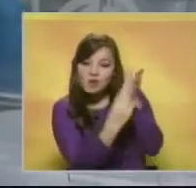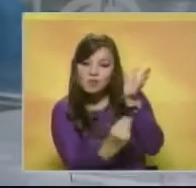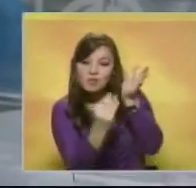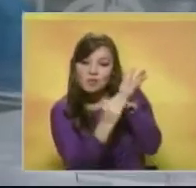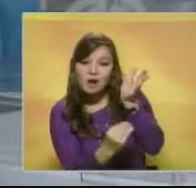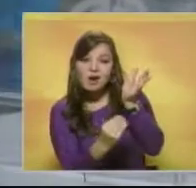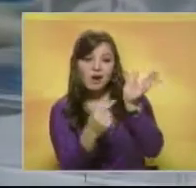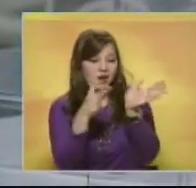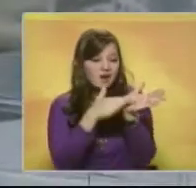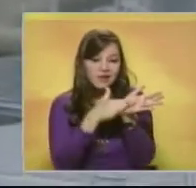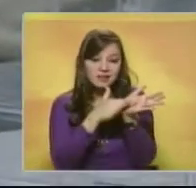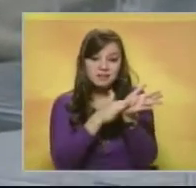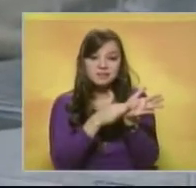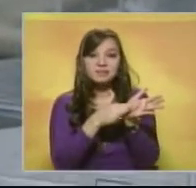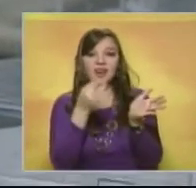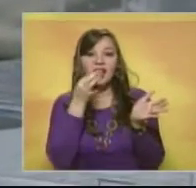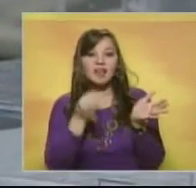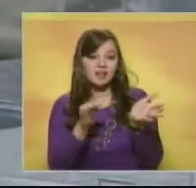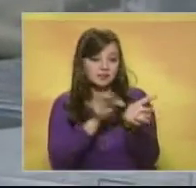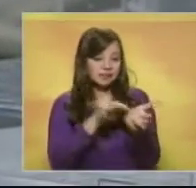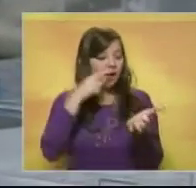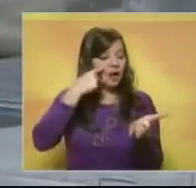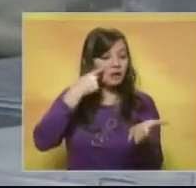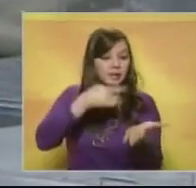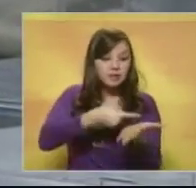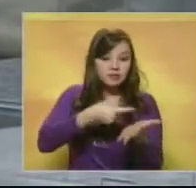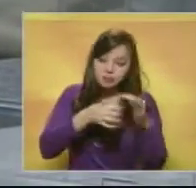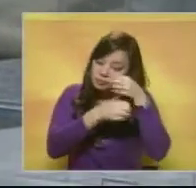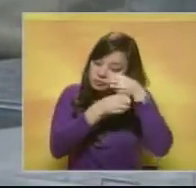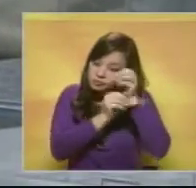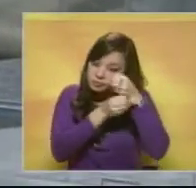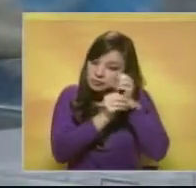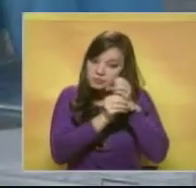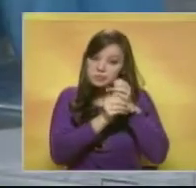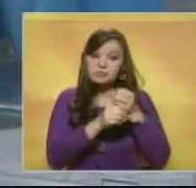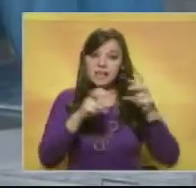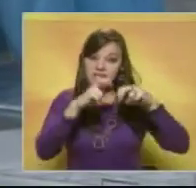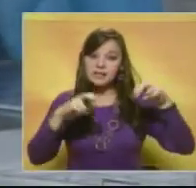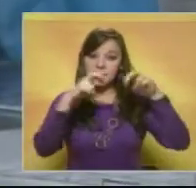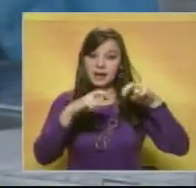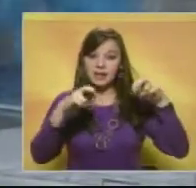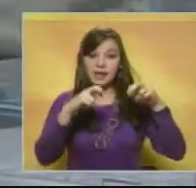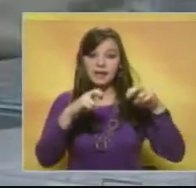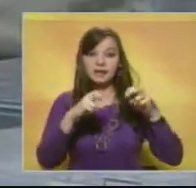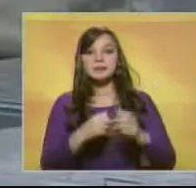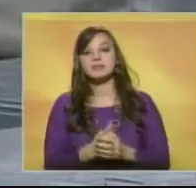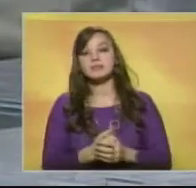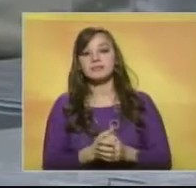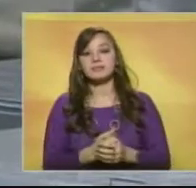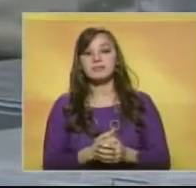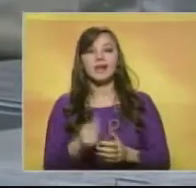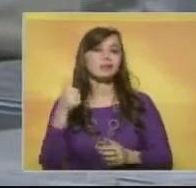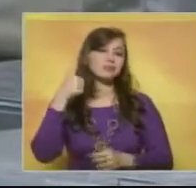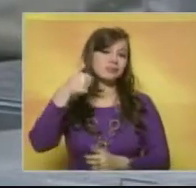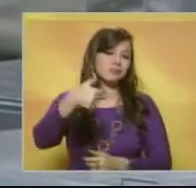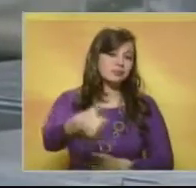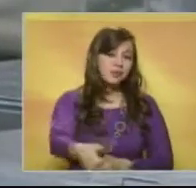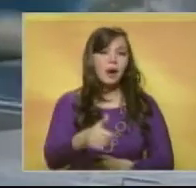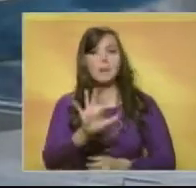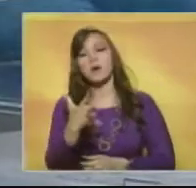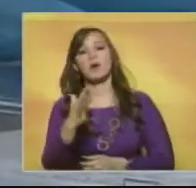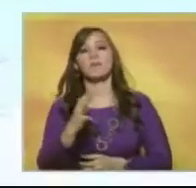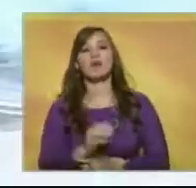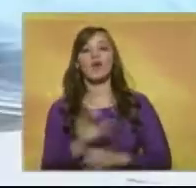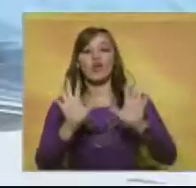soporte de FTA, donde se preserva una muestra por una larga data, eso tiene alrededor de